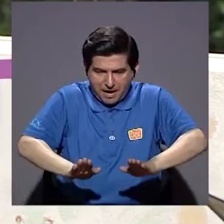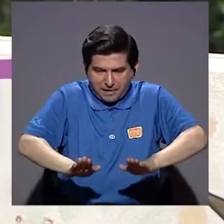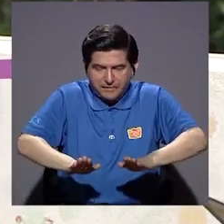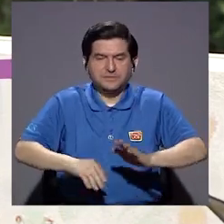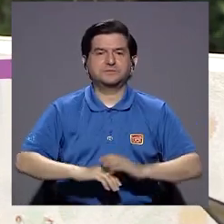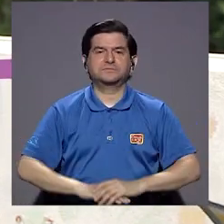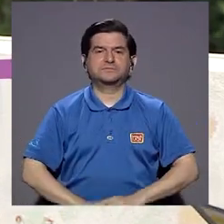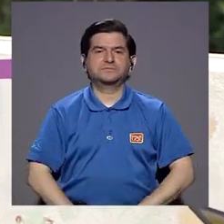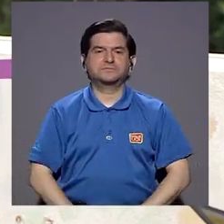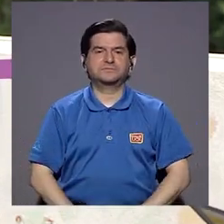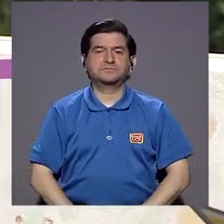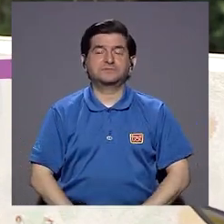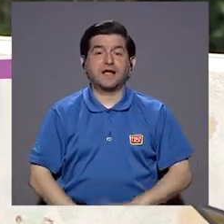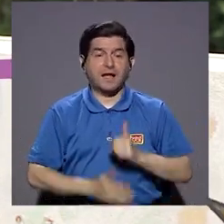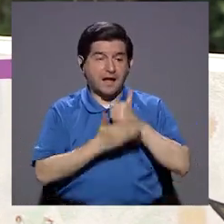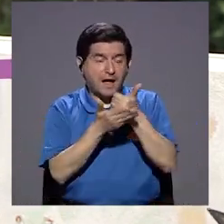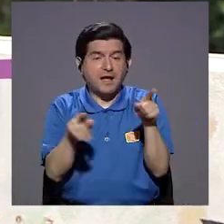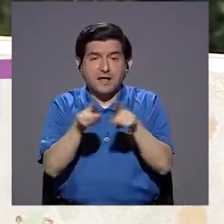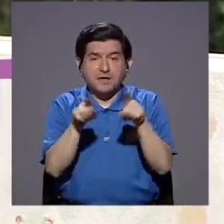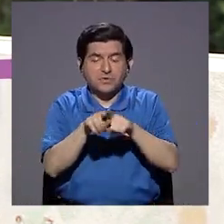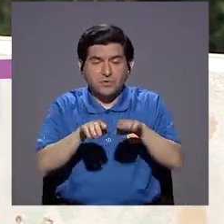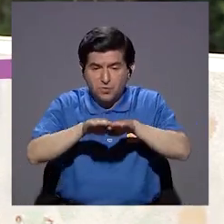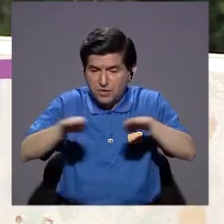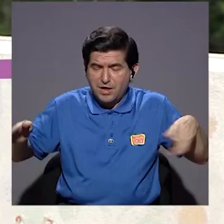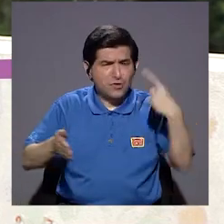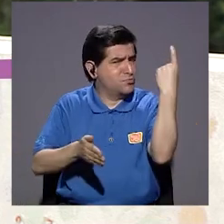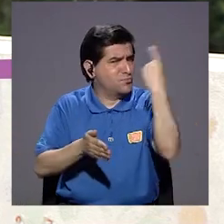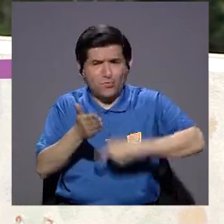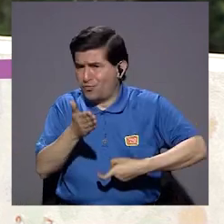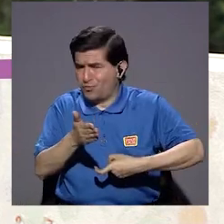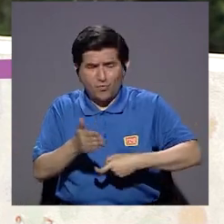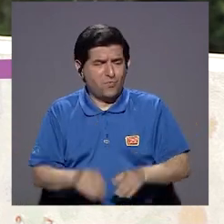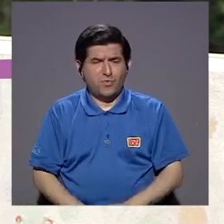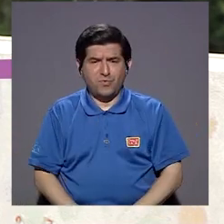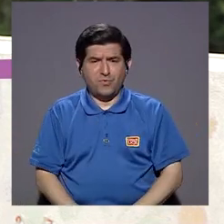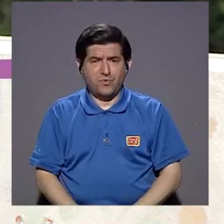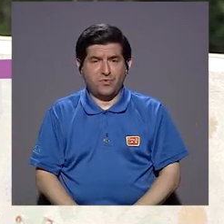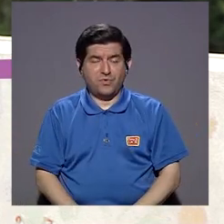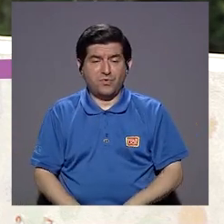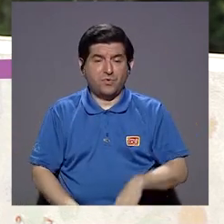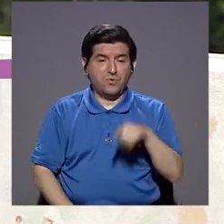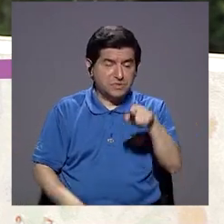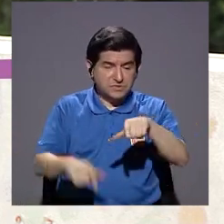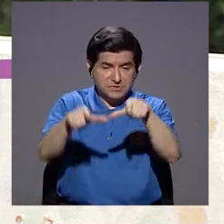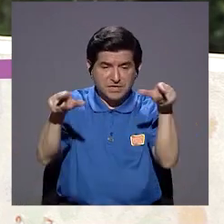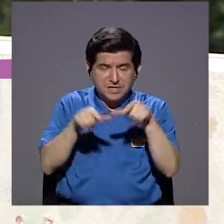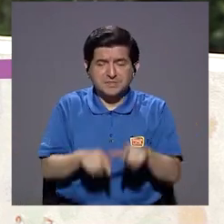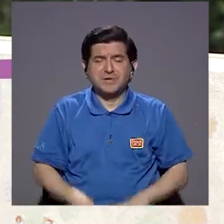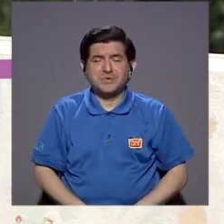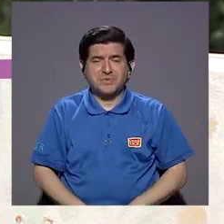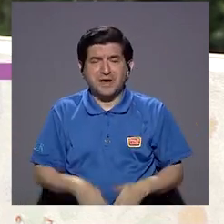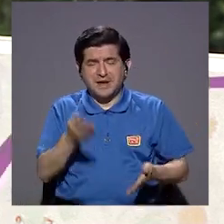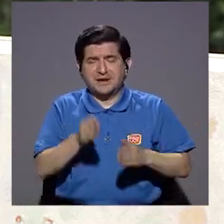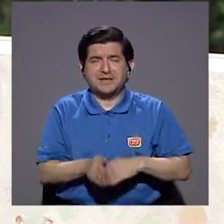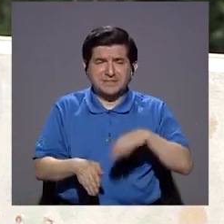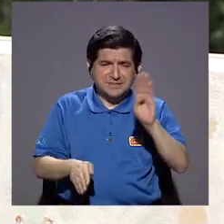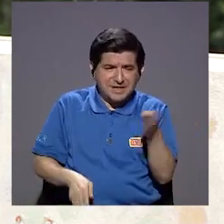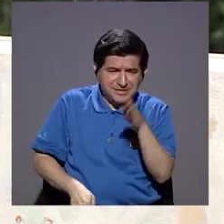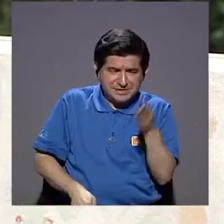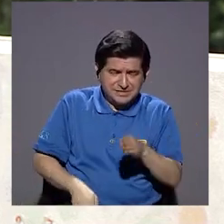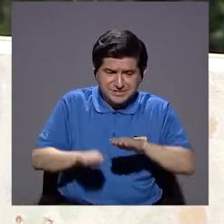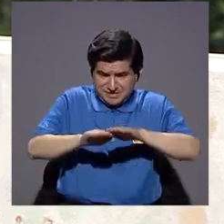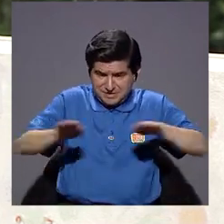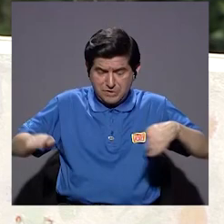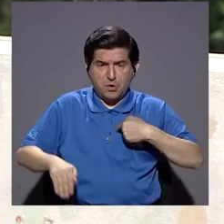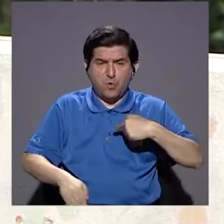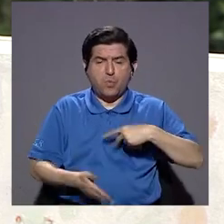etc. Sirve para que el piso no sea tan duro tampoco, y que si es un piso de cemento o algo así, pues